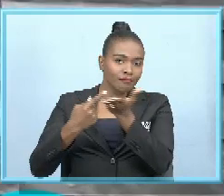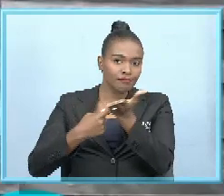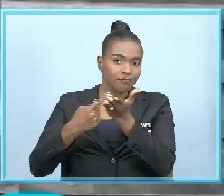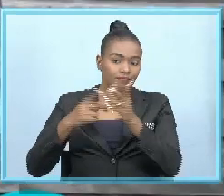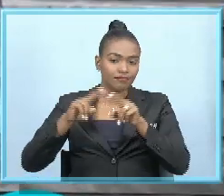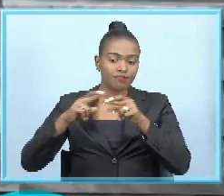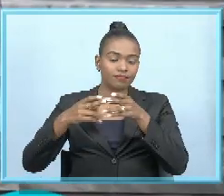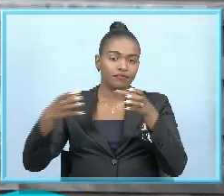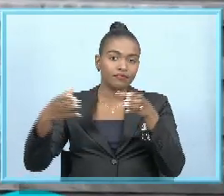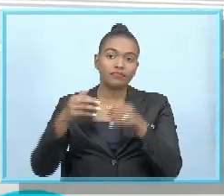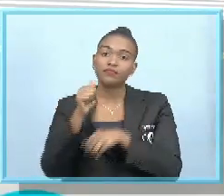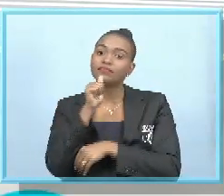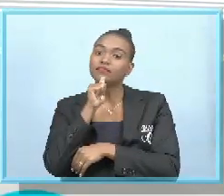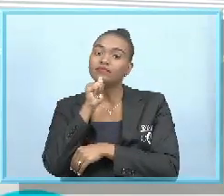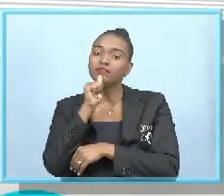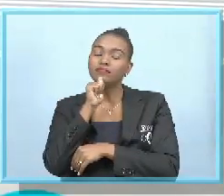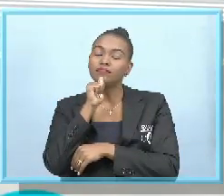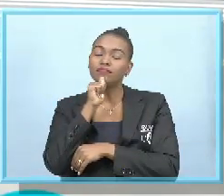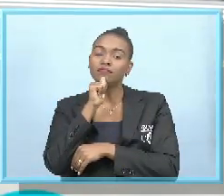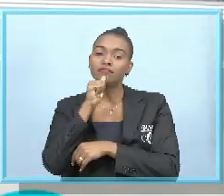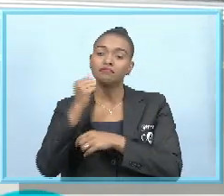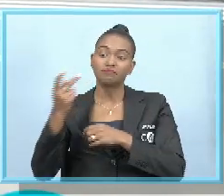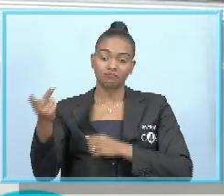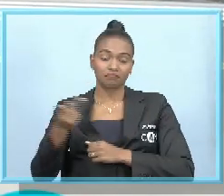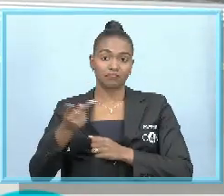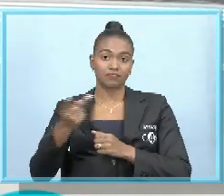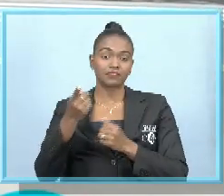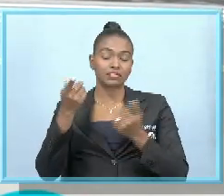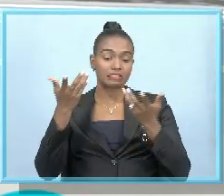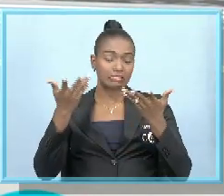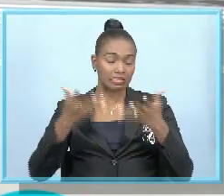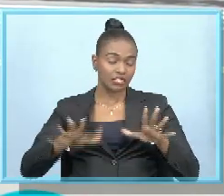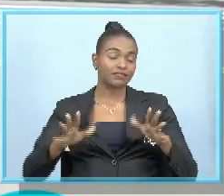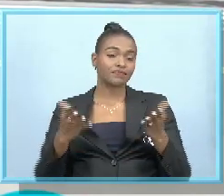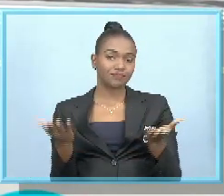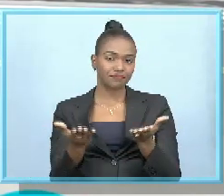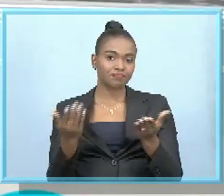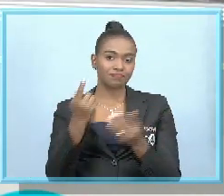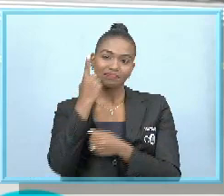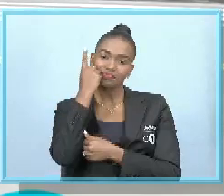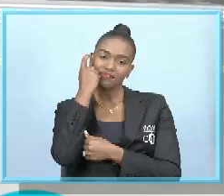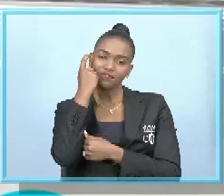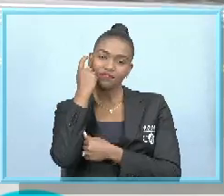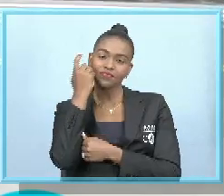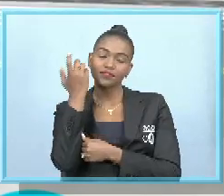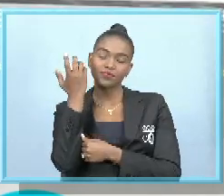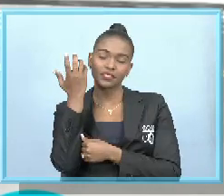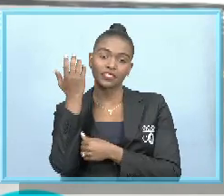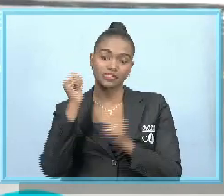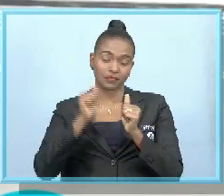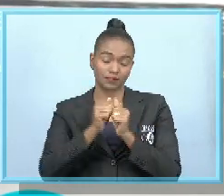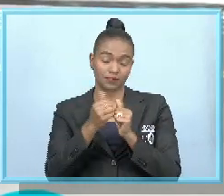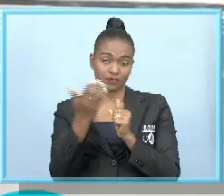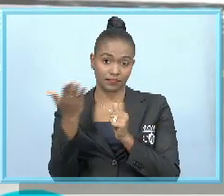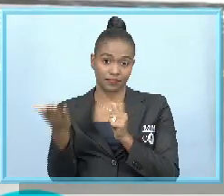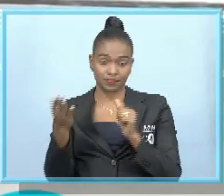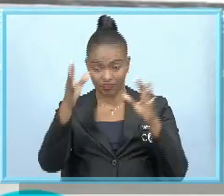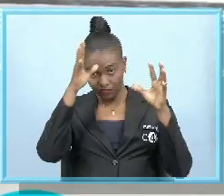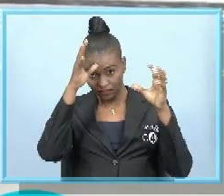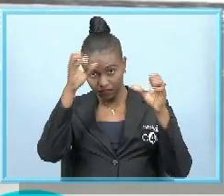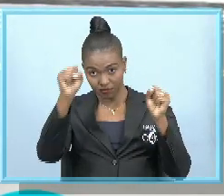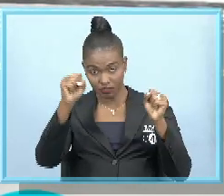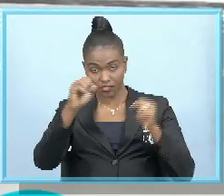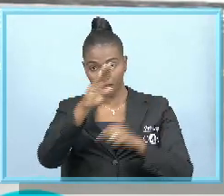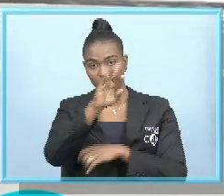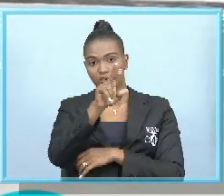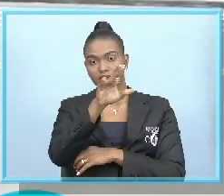reunión privada, bilateral, y ya, pues, hace pocos minutos que el mandatario